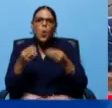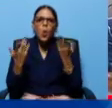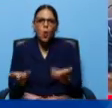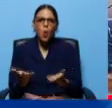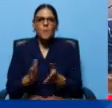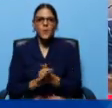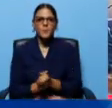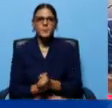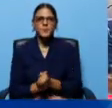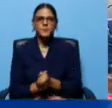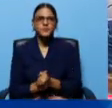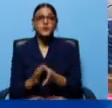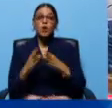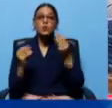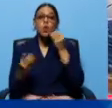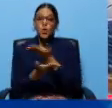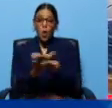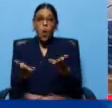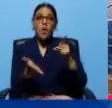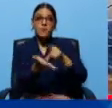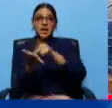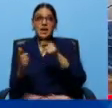Sí, los muchachos aquí